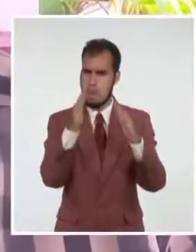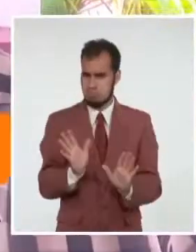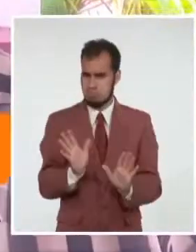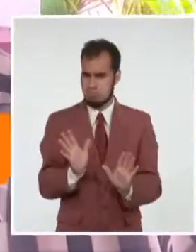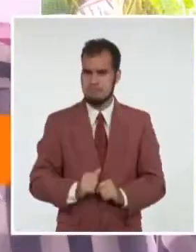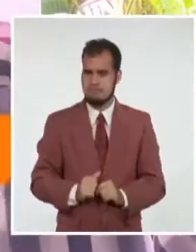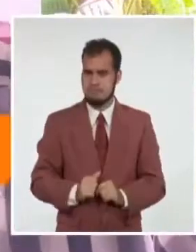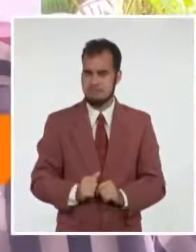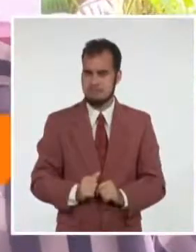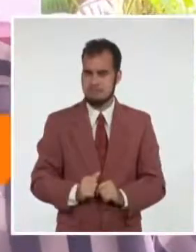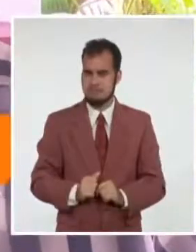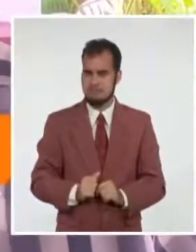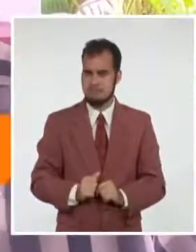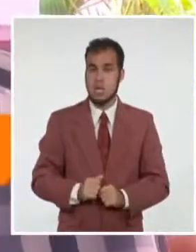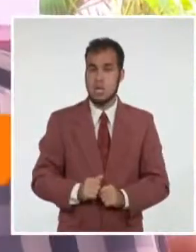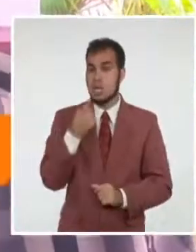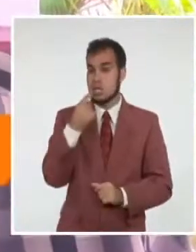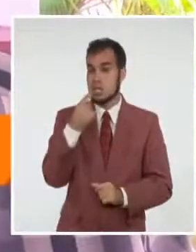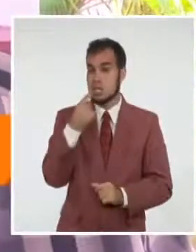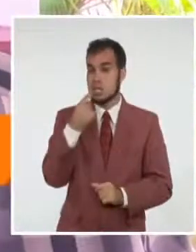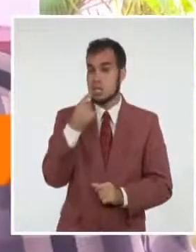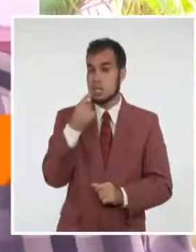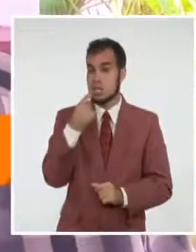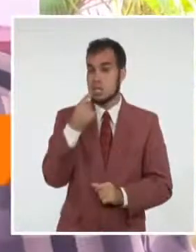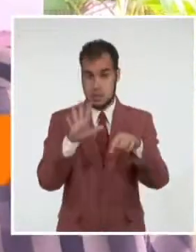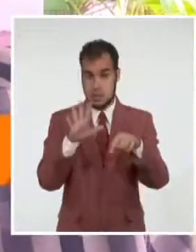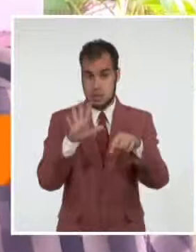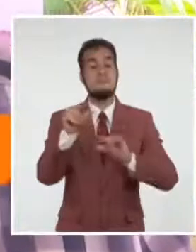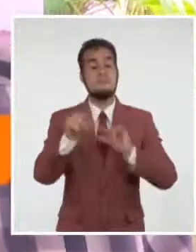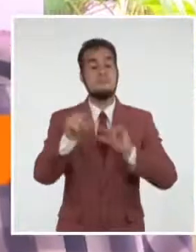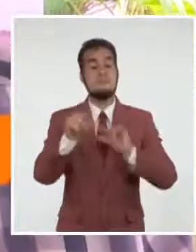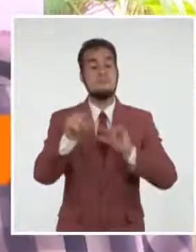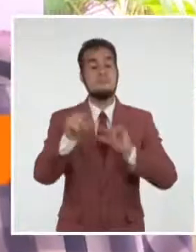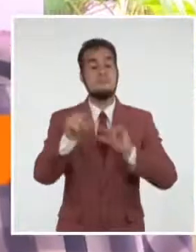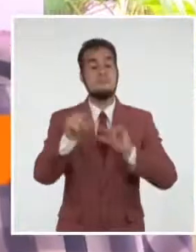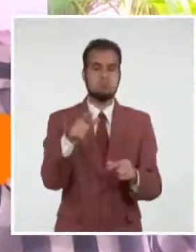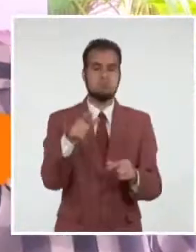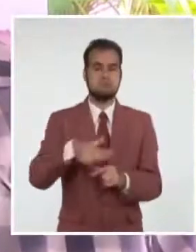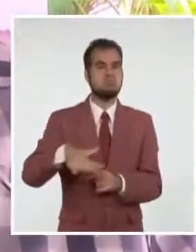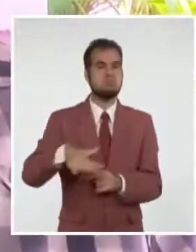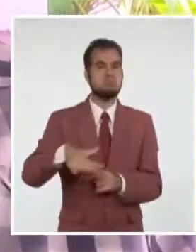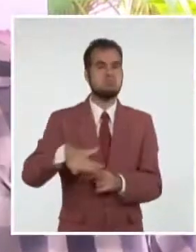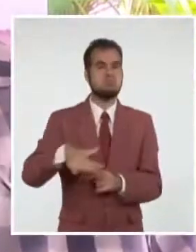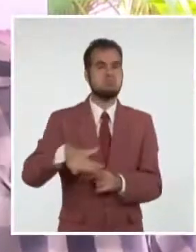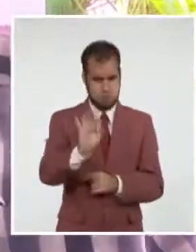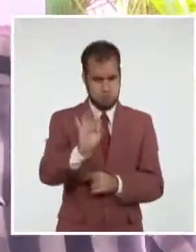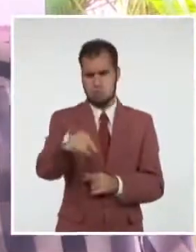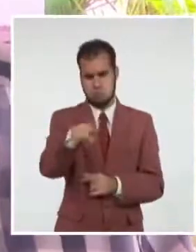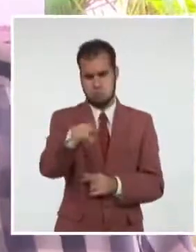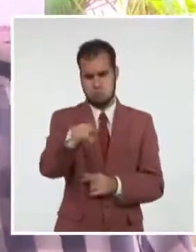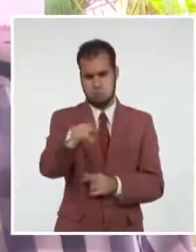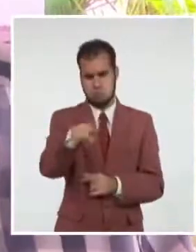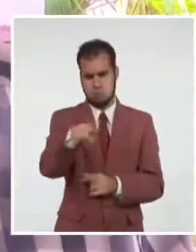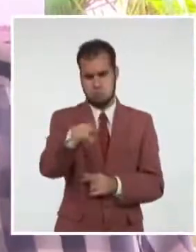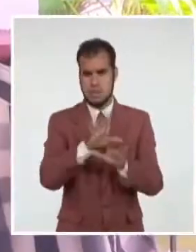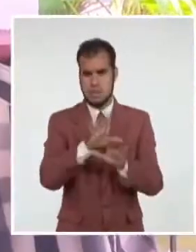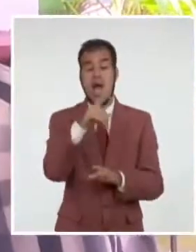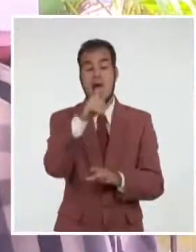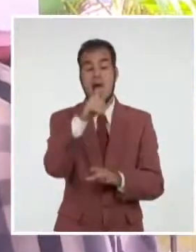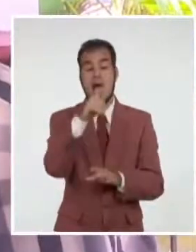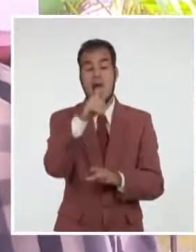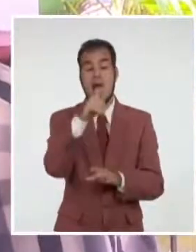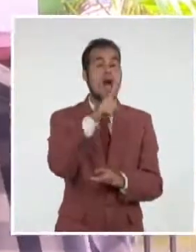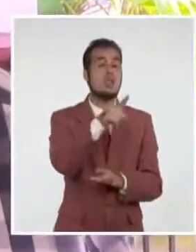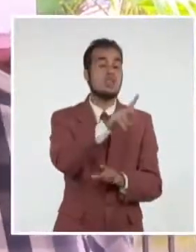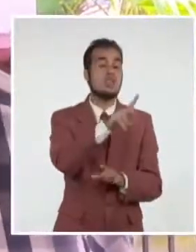esta zona prácticamente quedan vacunados el 100% de las personas, exceptuando las edades de 3 a 11 y de 12 a 18, que ya se están